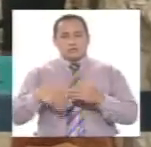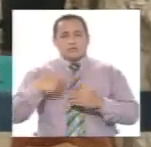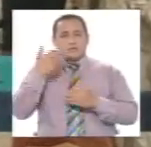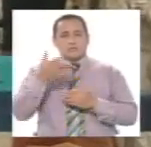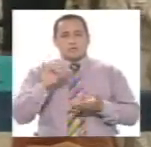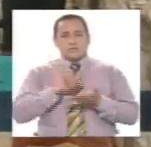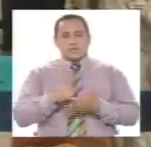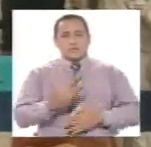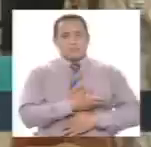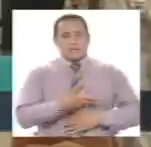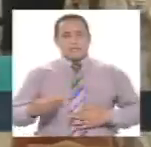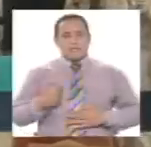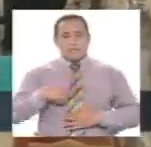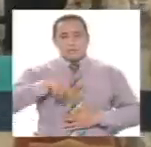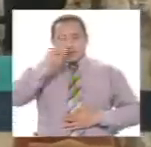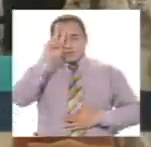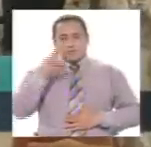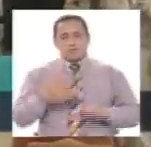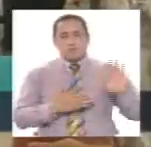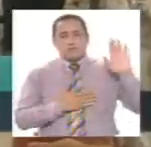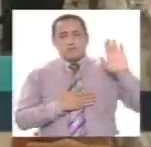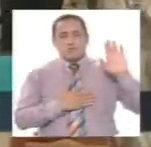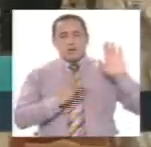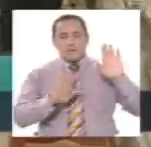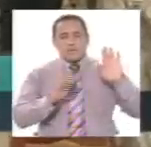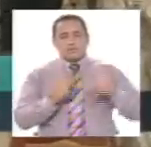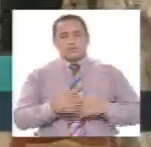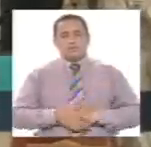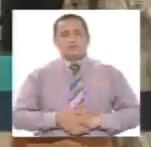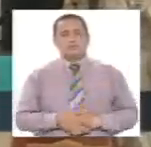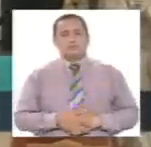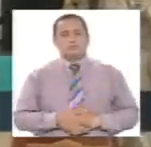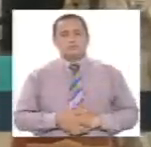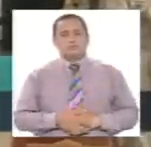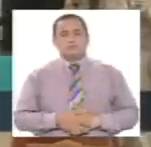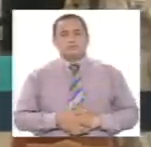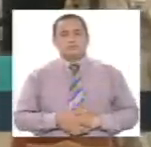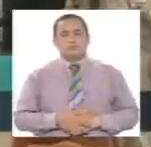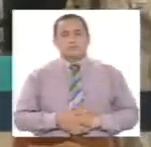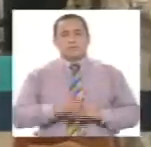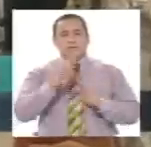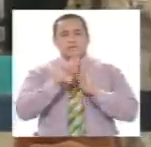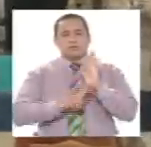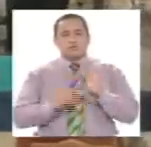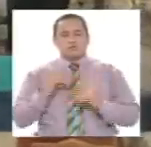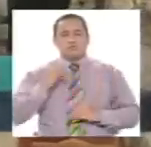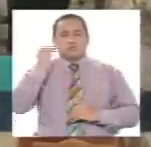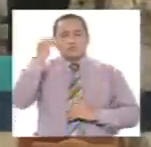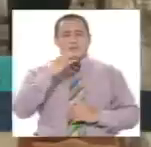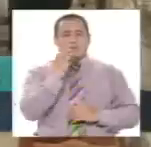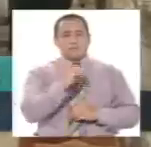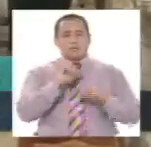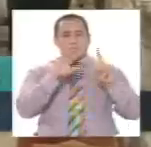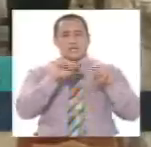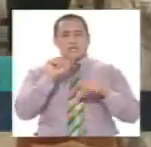cual el señor Presidente de la República tomará el juramento de estilo. Resolución Suprema número